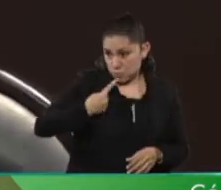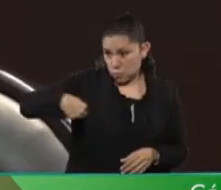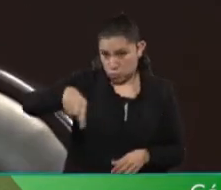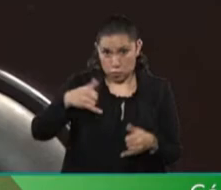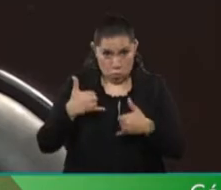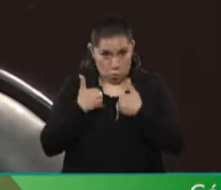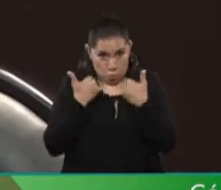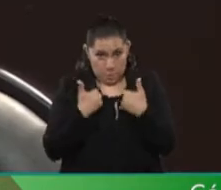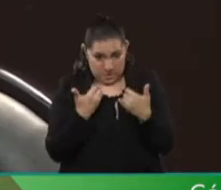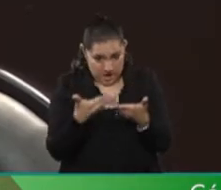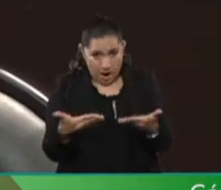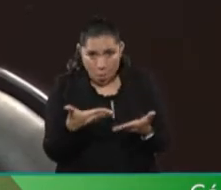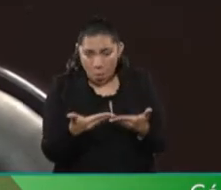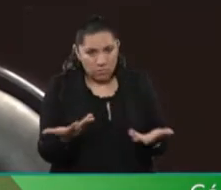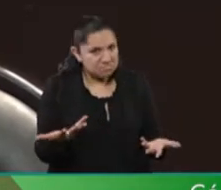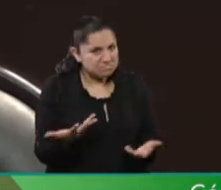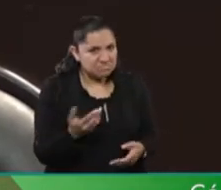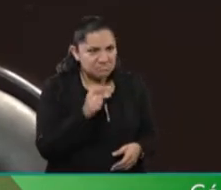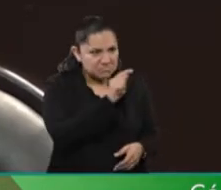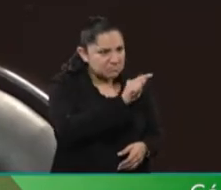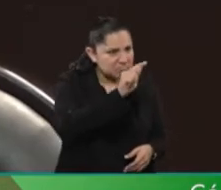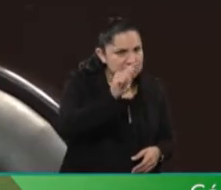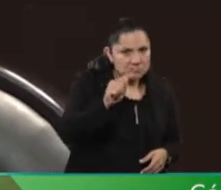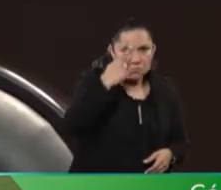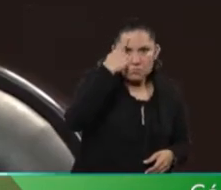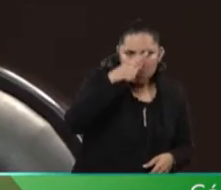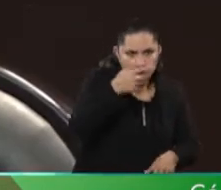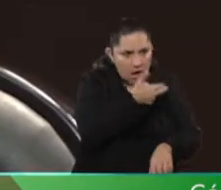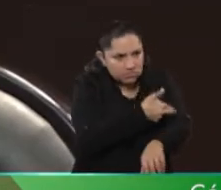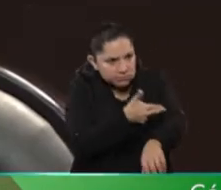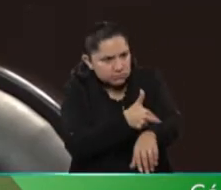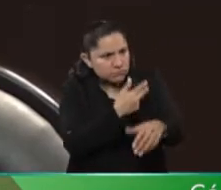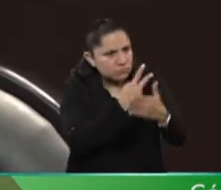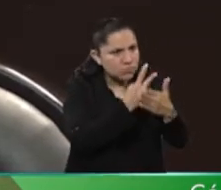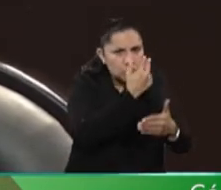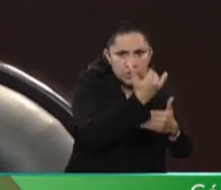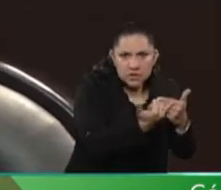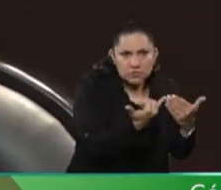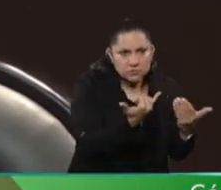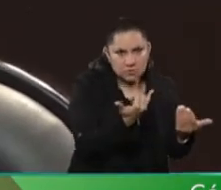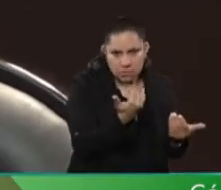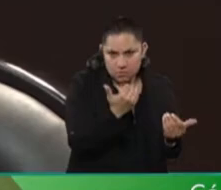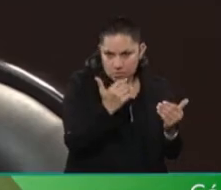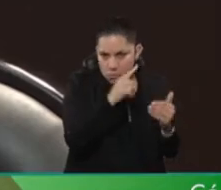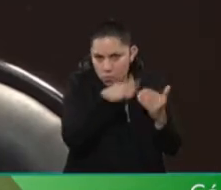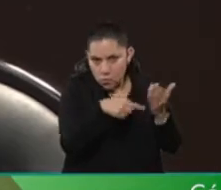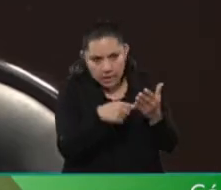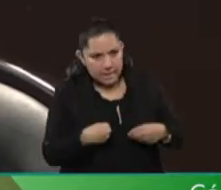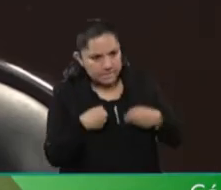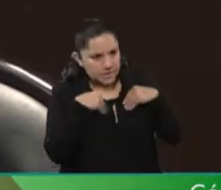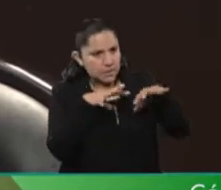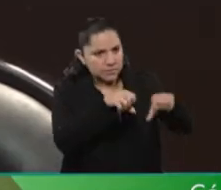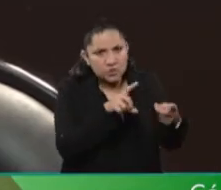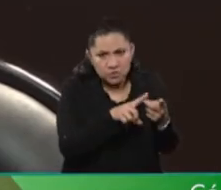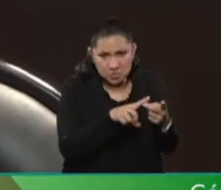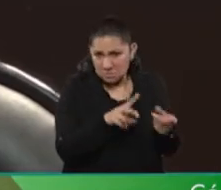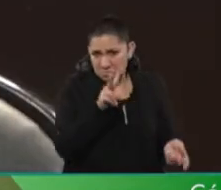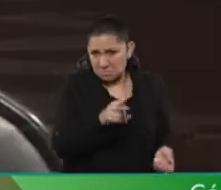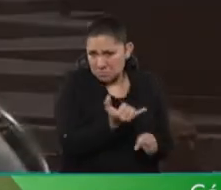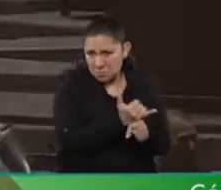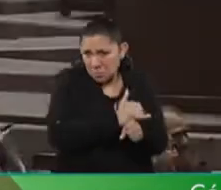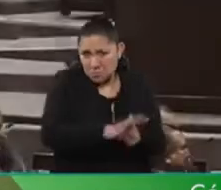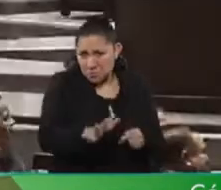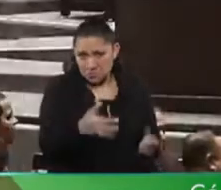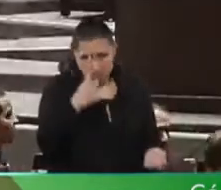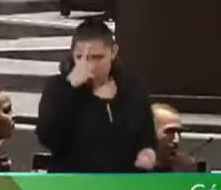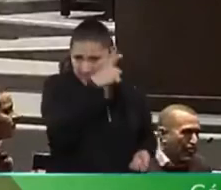imposible imposible por eso hoy no quiero hablar nada más de esta reserva que se limita a un tema de